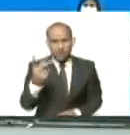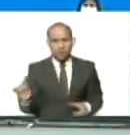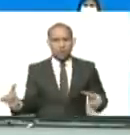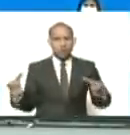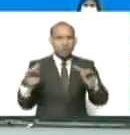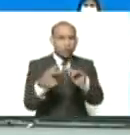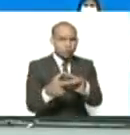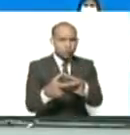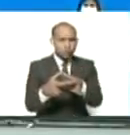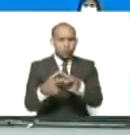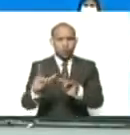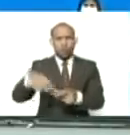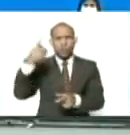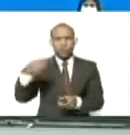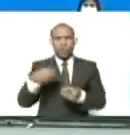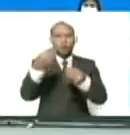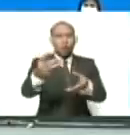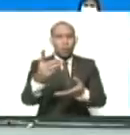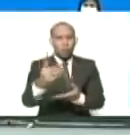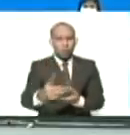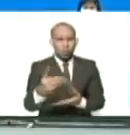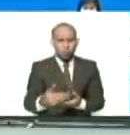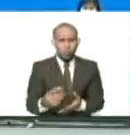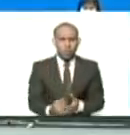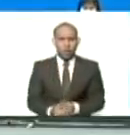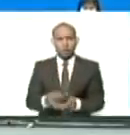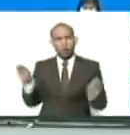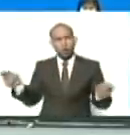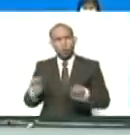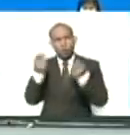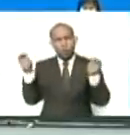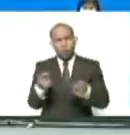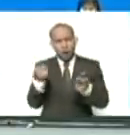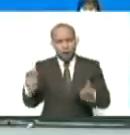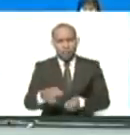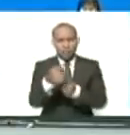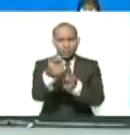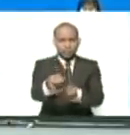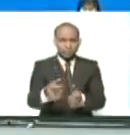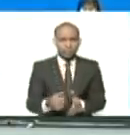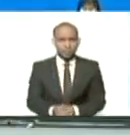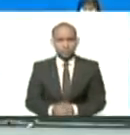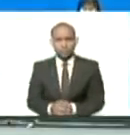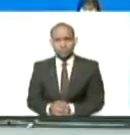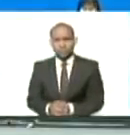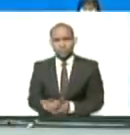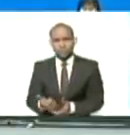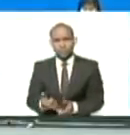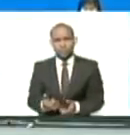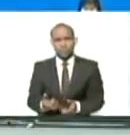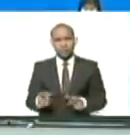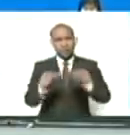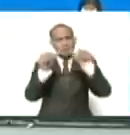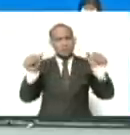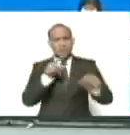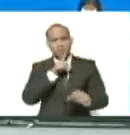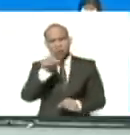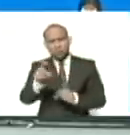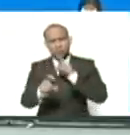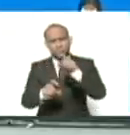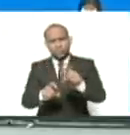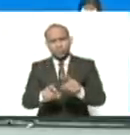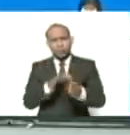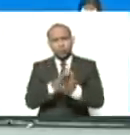reunirse después, entregarle el documento, entregarle la propaganda, establecer un sistema de consulta para todos los temas que